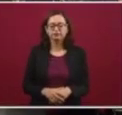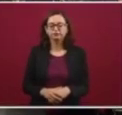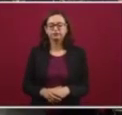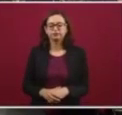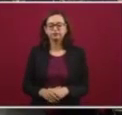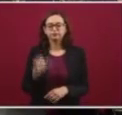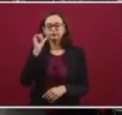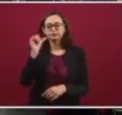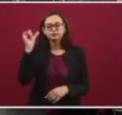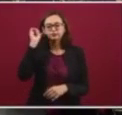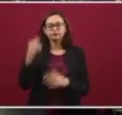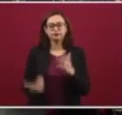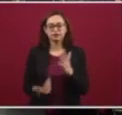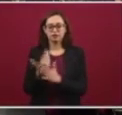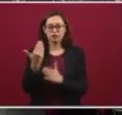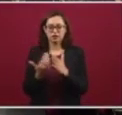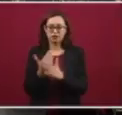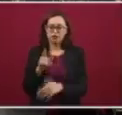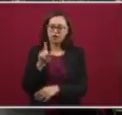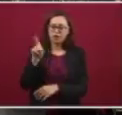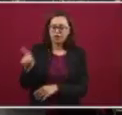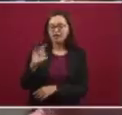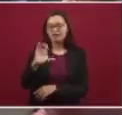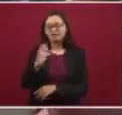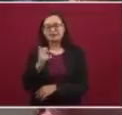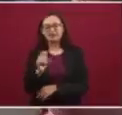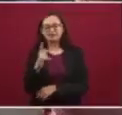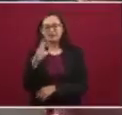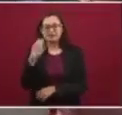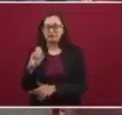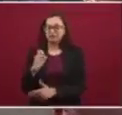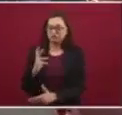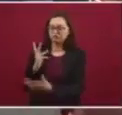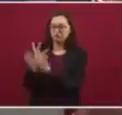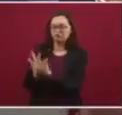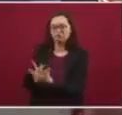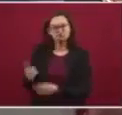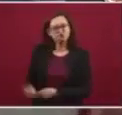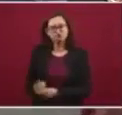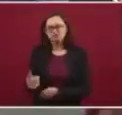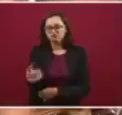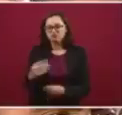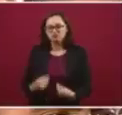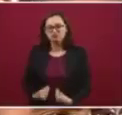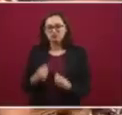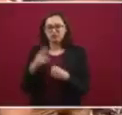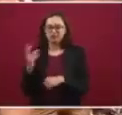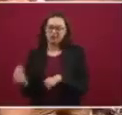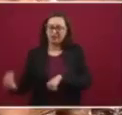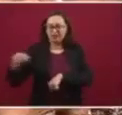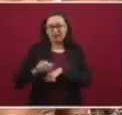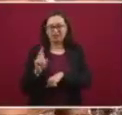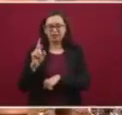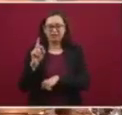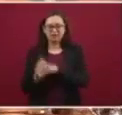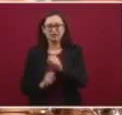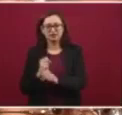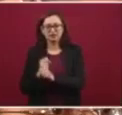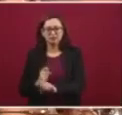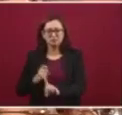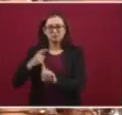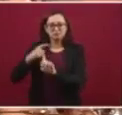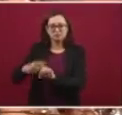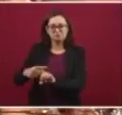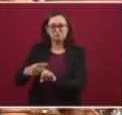la mañana condenaron al Chapo a cadena perpetua y 30 años más. Nos gustaría saber cuál es su reacción ante esto y si su gobierno